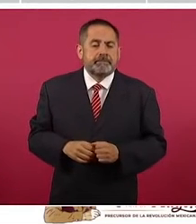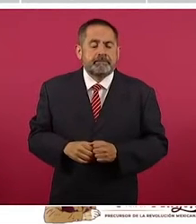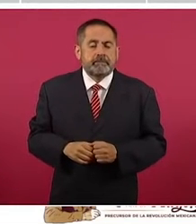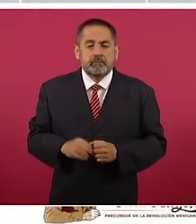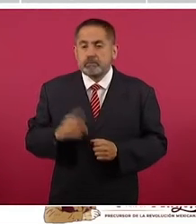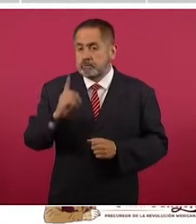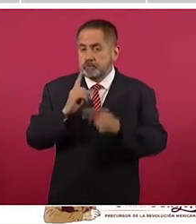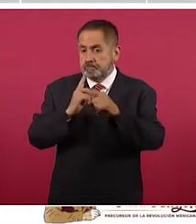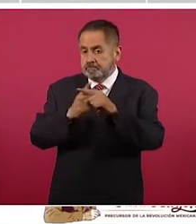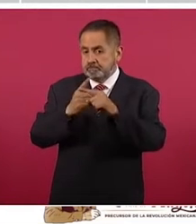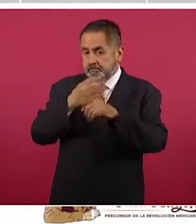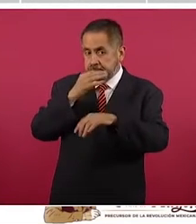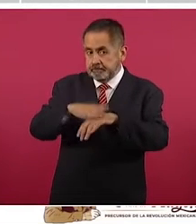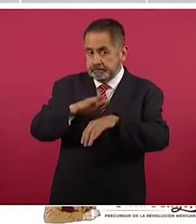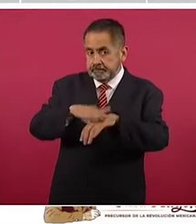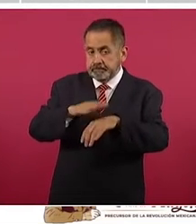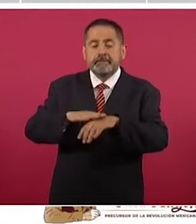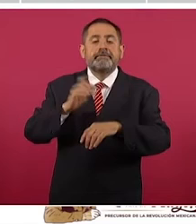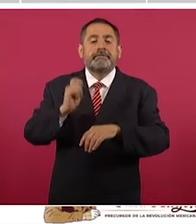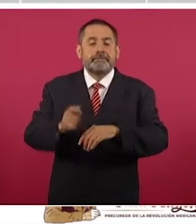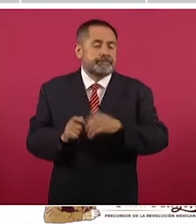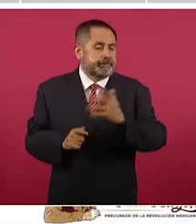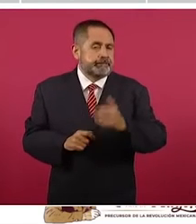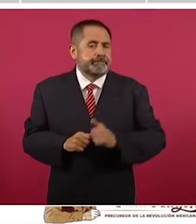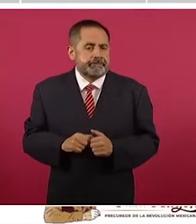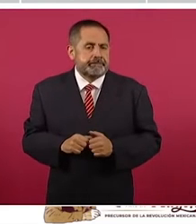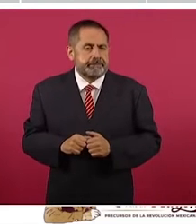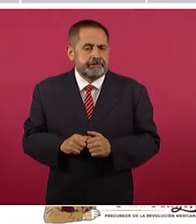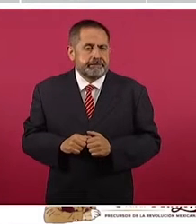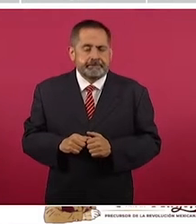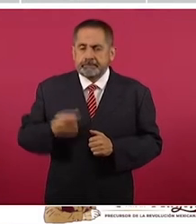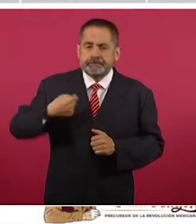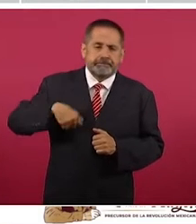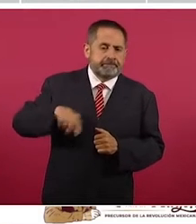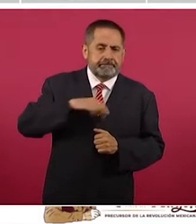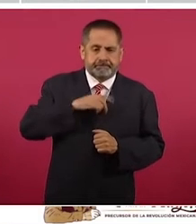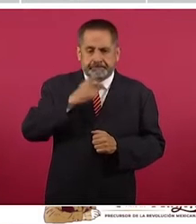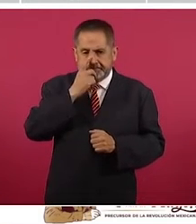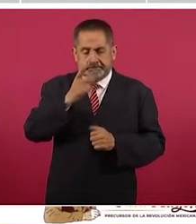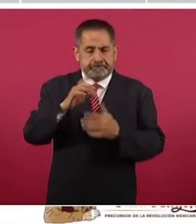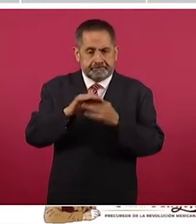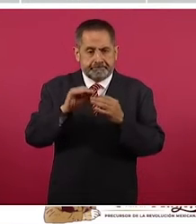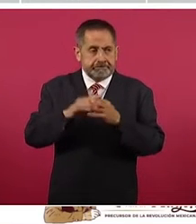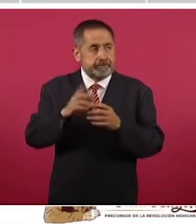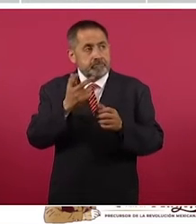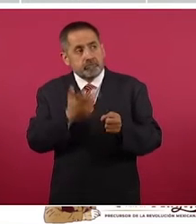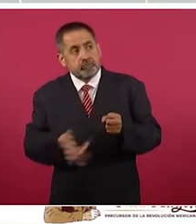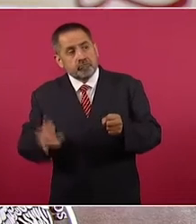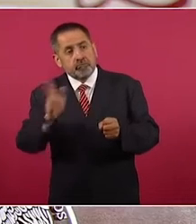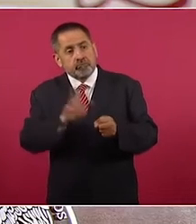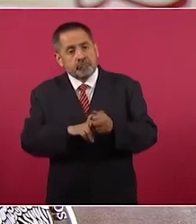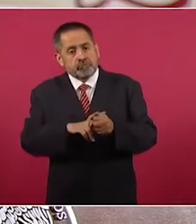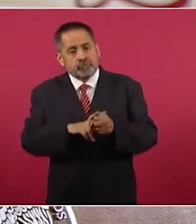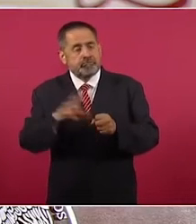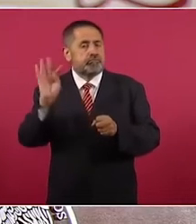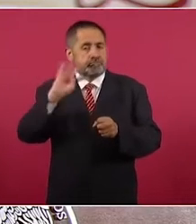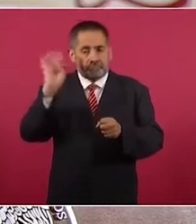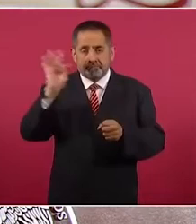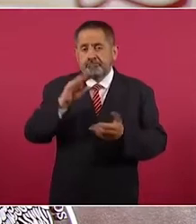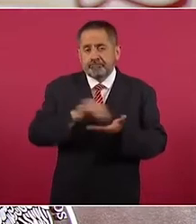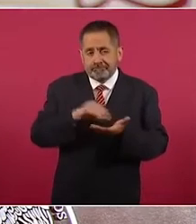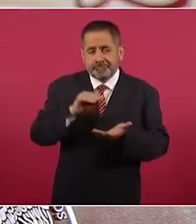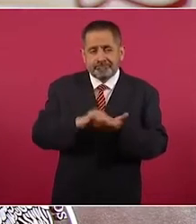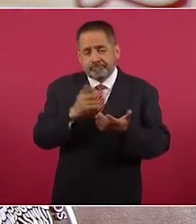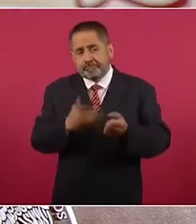positiva adicional es que habíamos indicado que probablemente la ocupación hospitalaria continuaría durante algunas